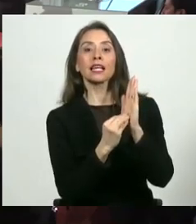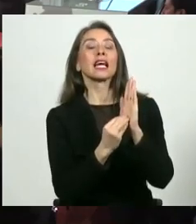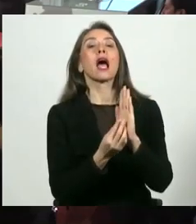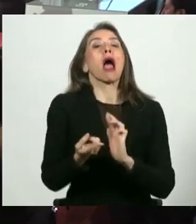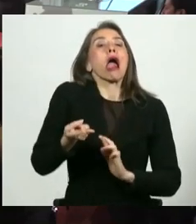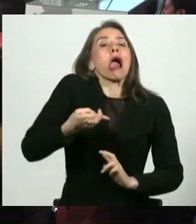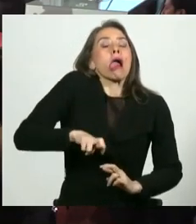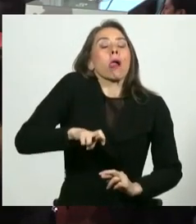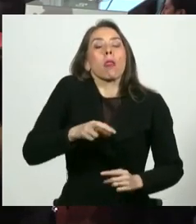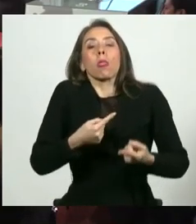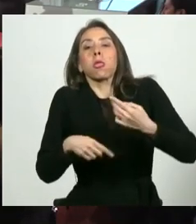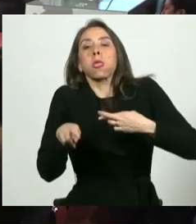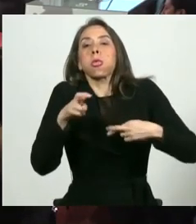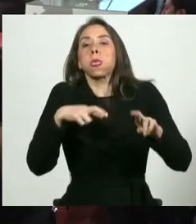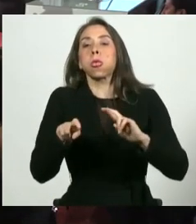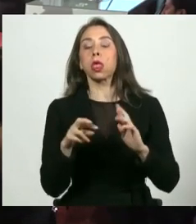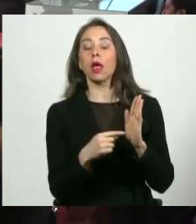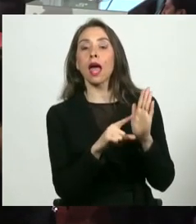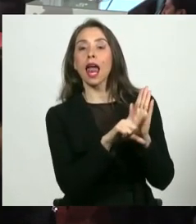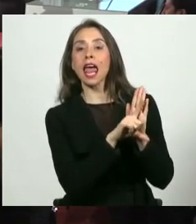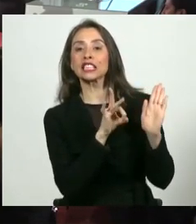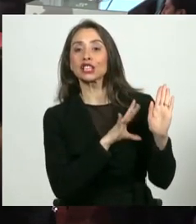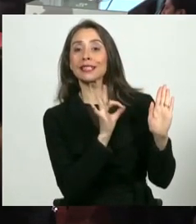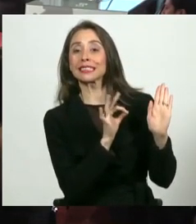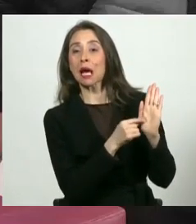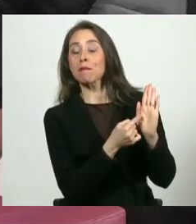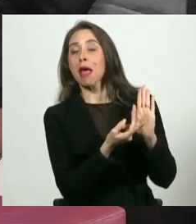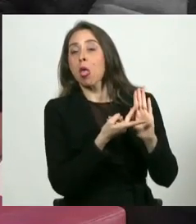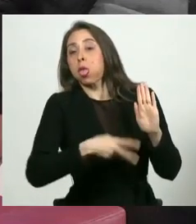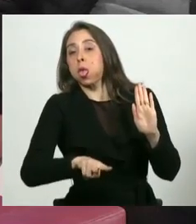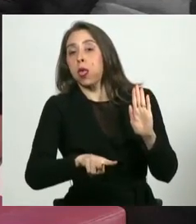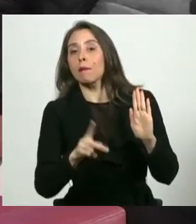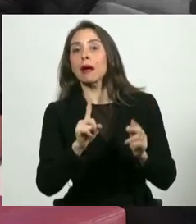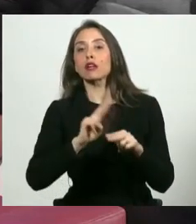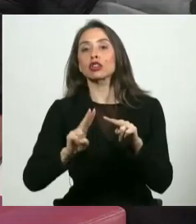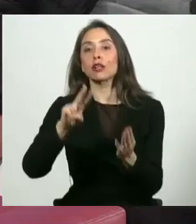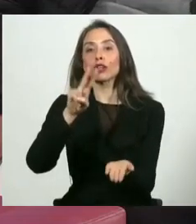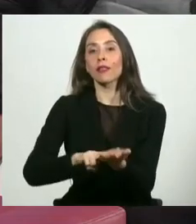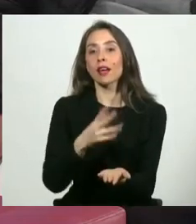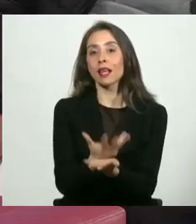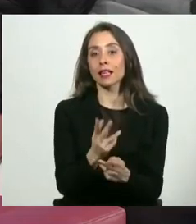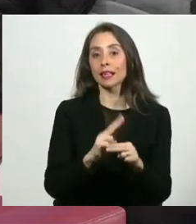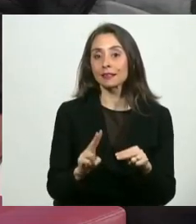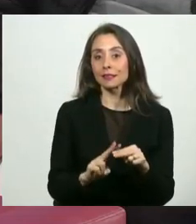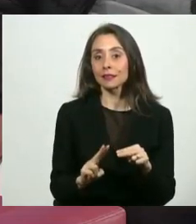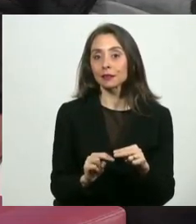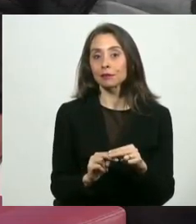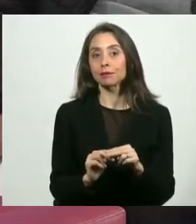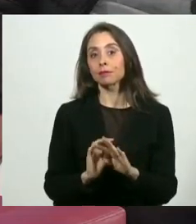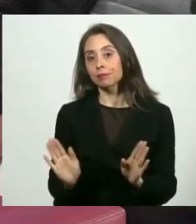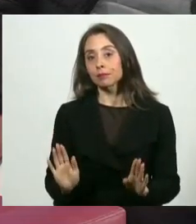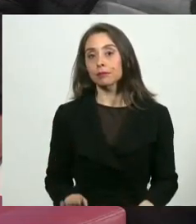que puede tener la legislación chilena para no hacer lo que de verdad tenemos que hacer. Eso. Muchas gracias.